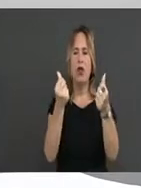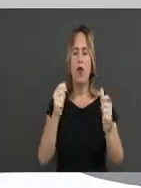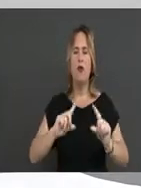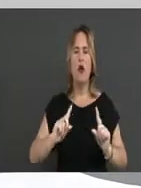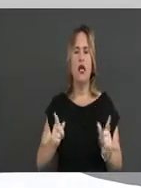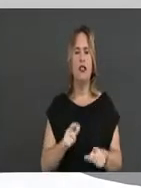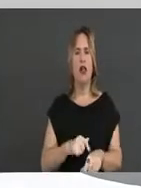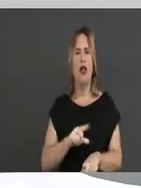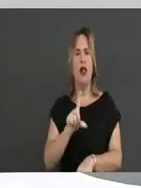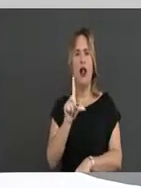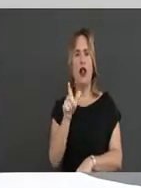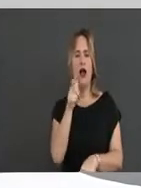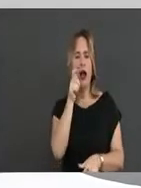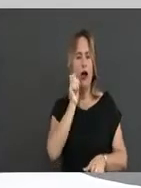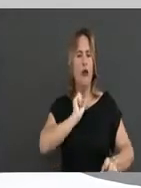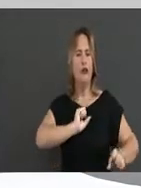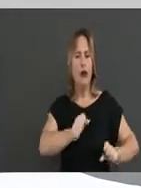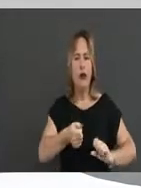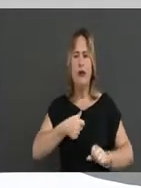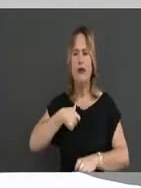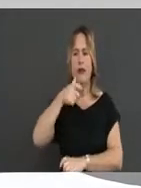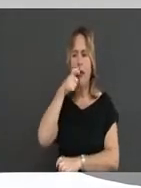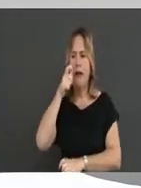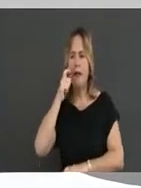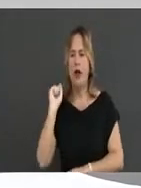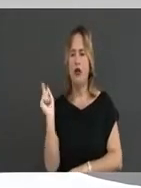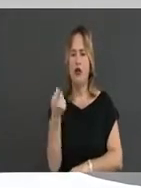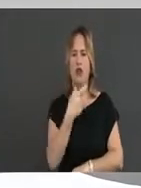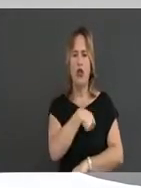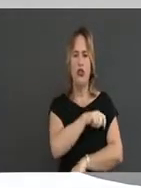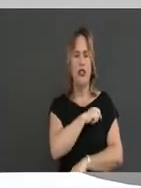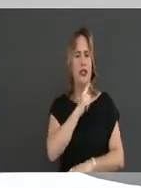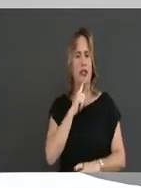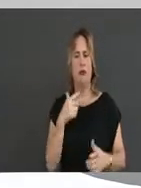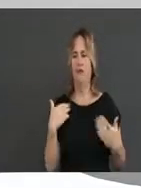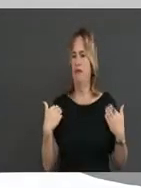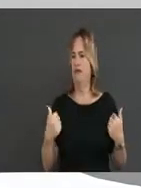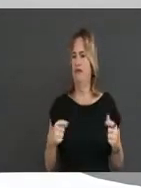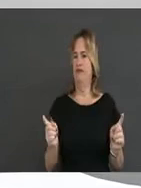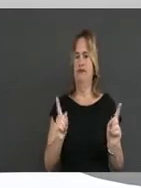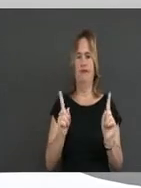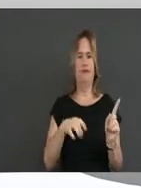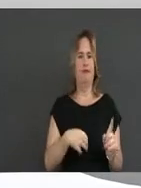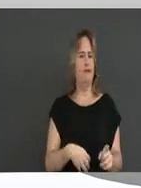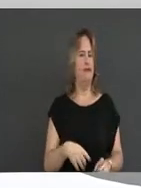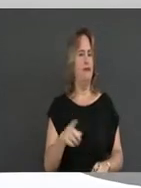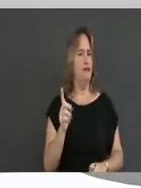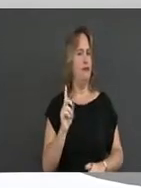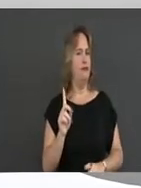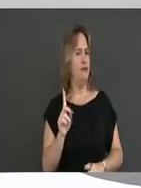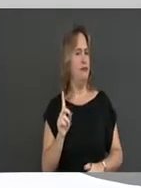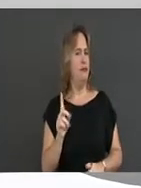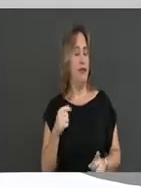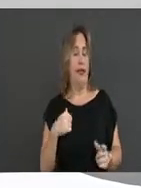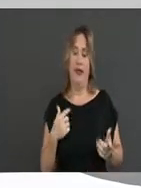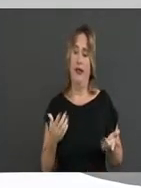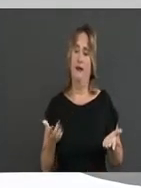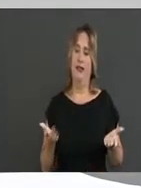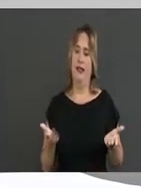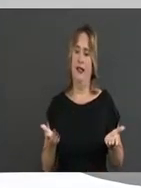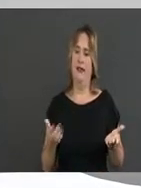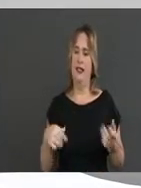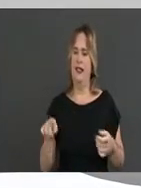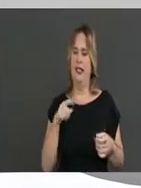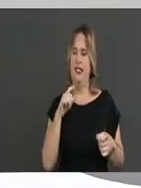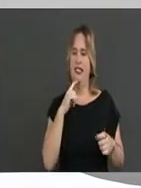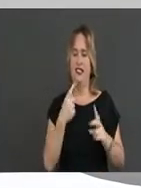todo el tiempo fiscalizando lo que hacen nuestros directivos, y esto no puede traer disgusto a la población, ni evidentemente